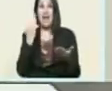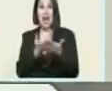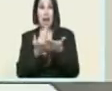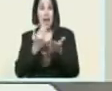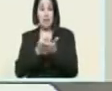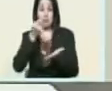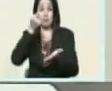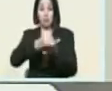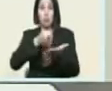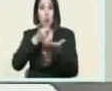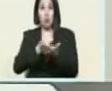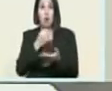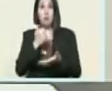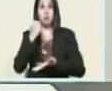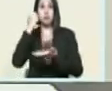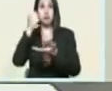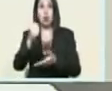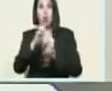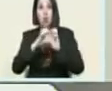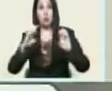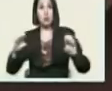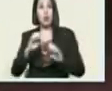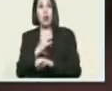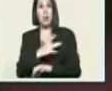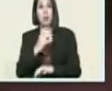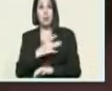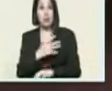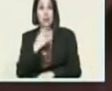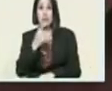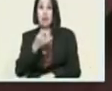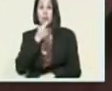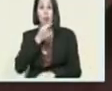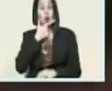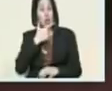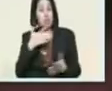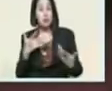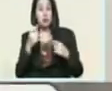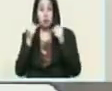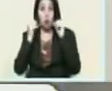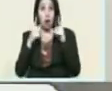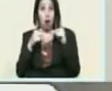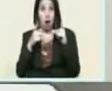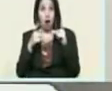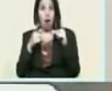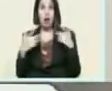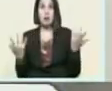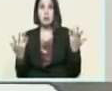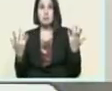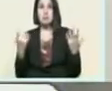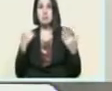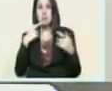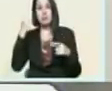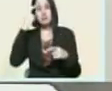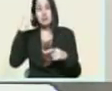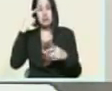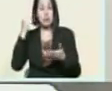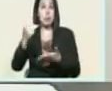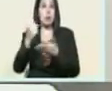me depositaron el bono educacional con el carnet de la patria. Qué bonita sorpresa, me dijo. Y tú no sabes lo que me